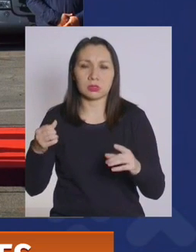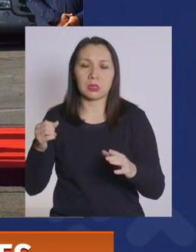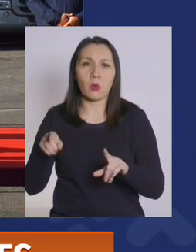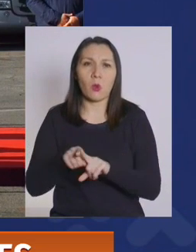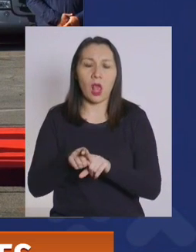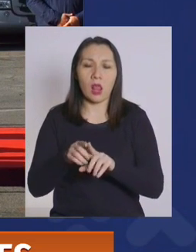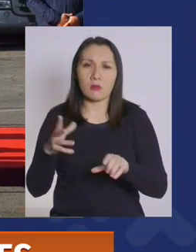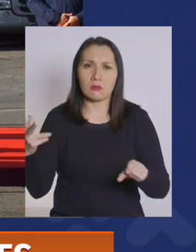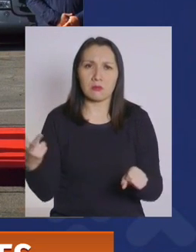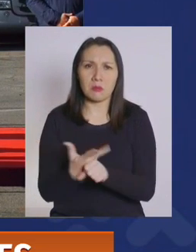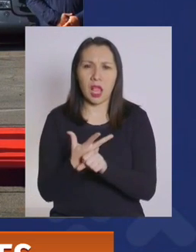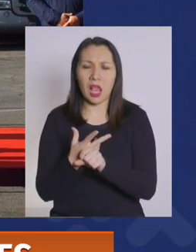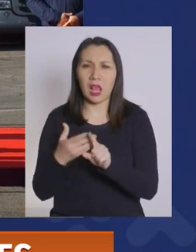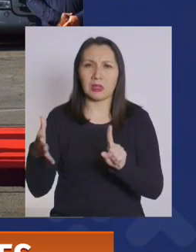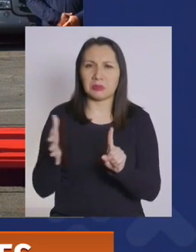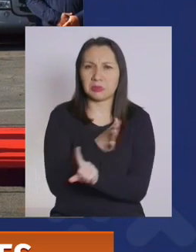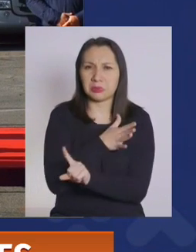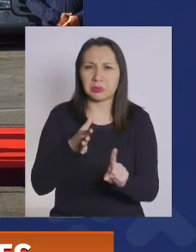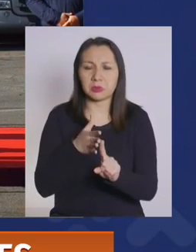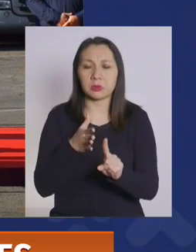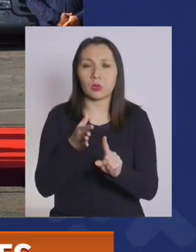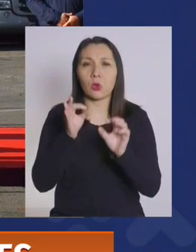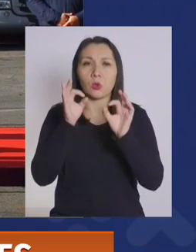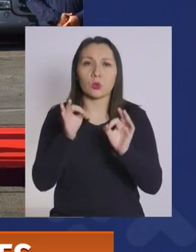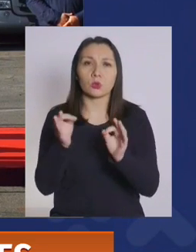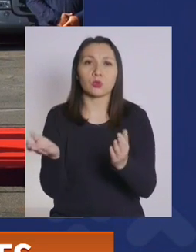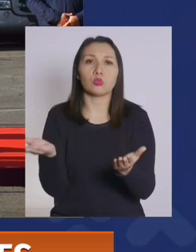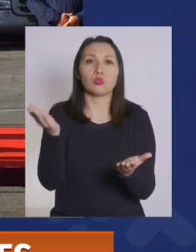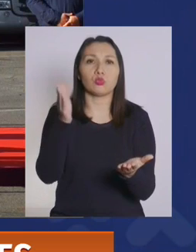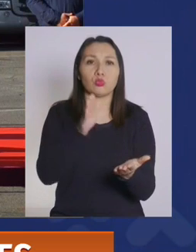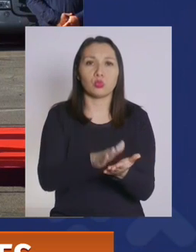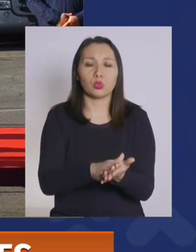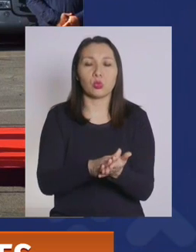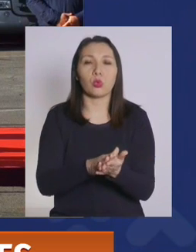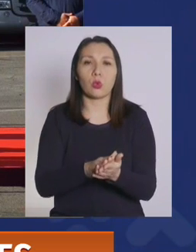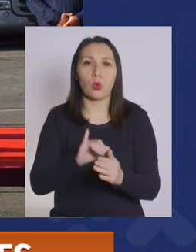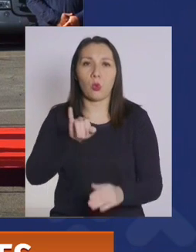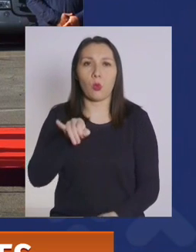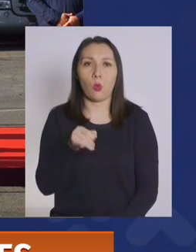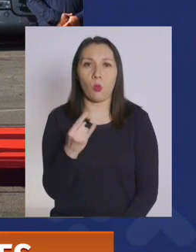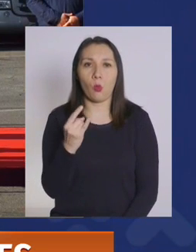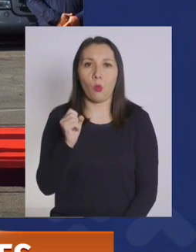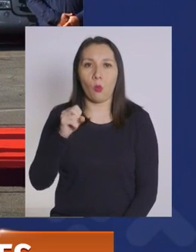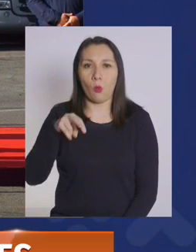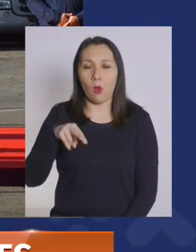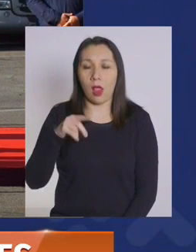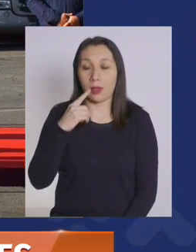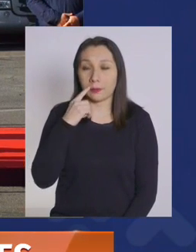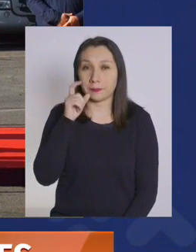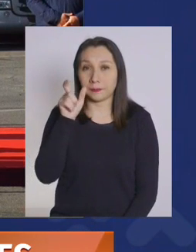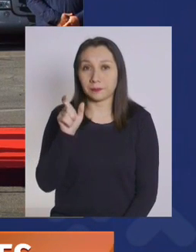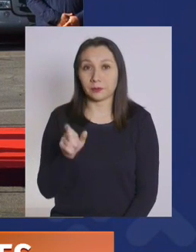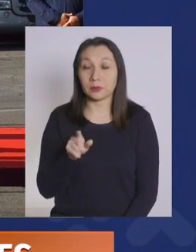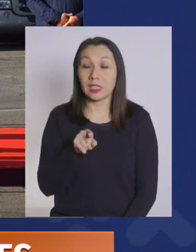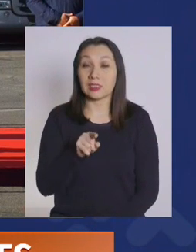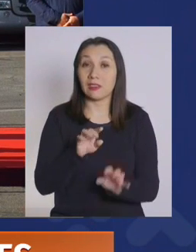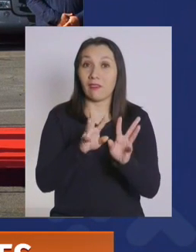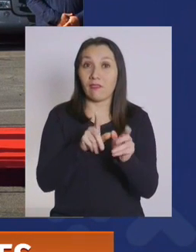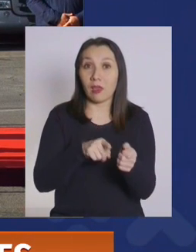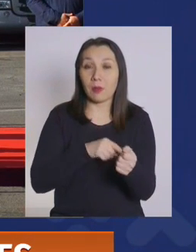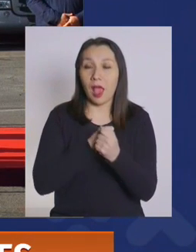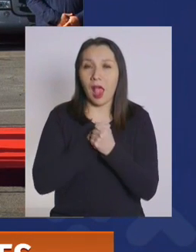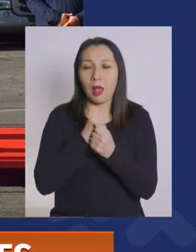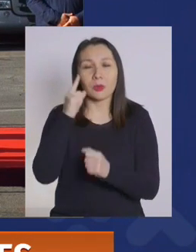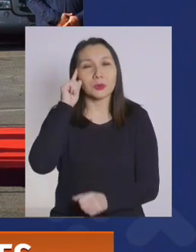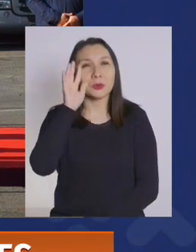tan atroces como el que costó la vida a Juan. Eran esa familia, ese amor, esos sueños,